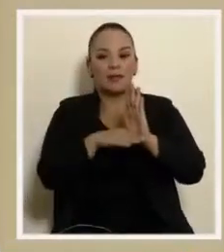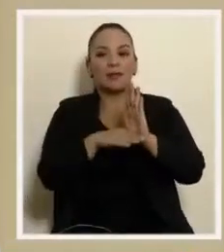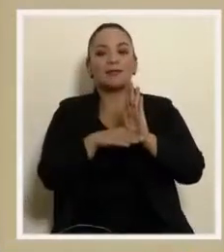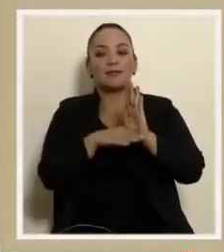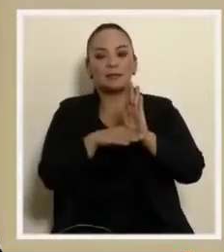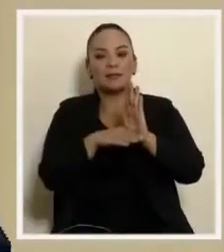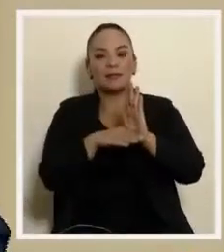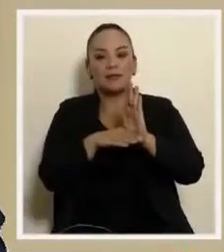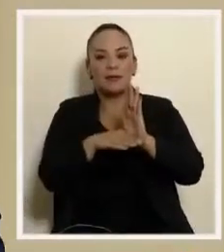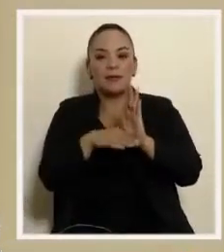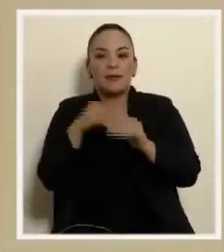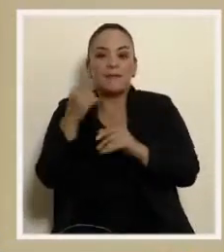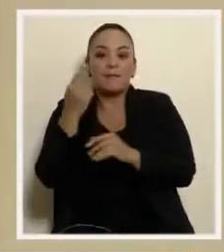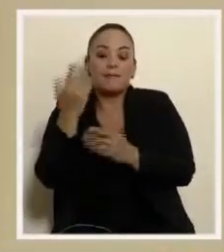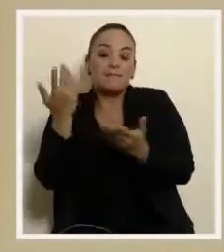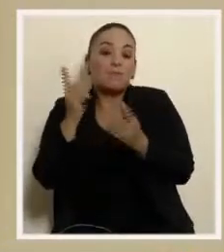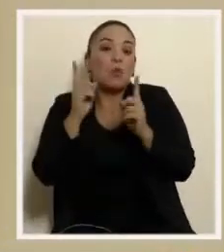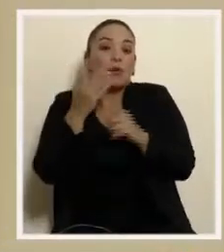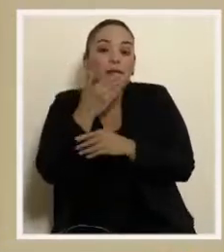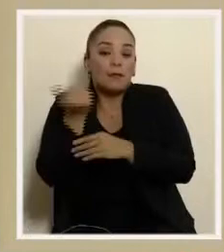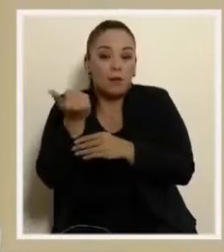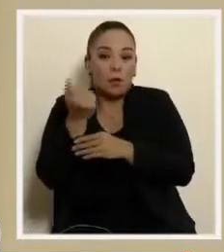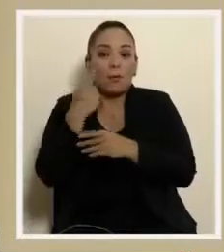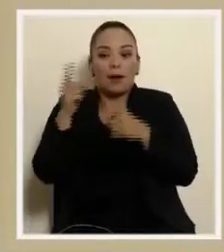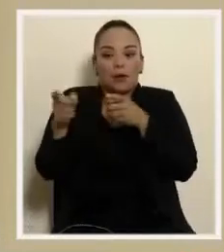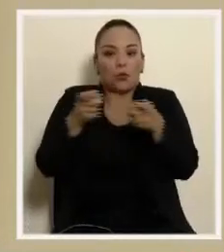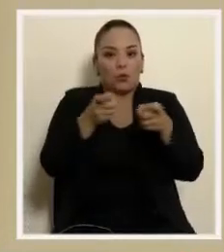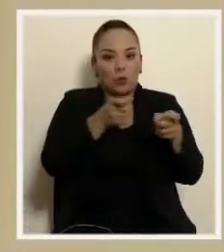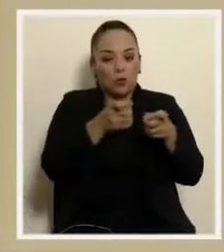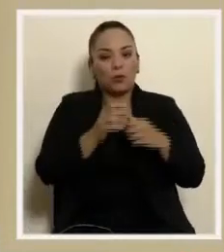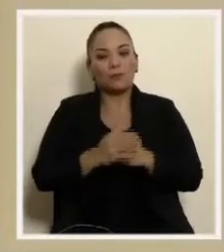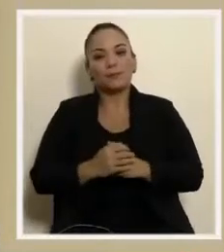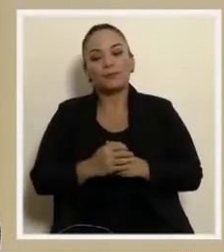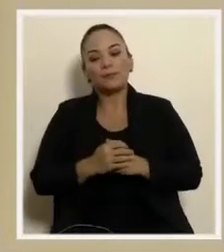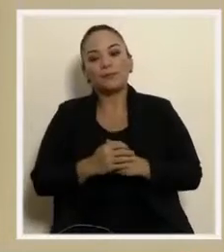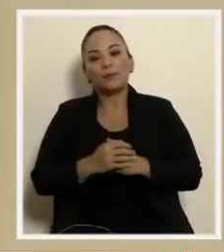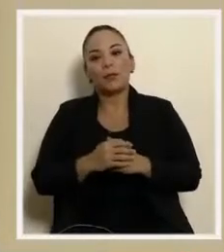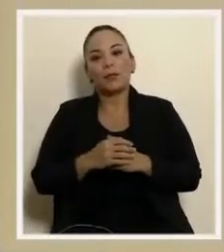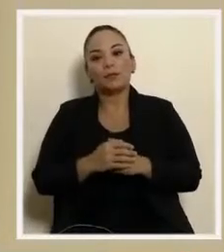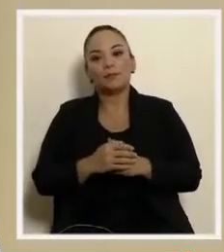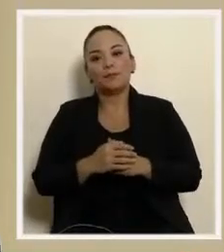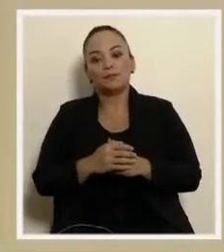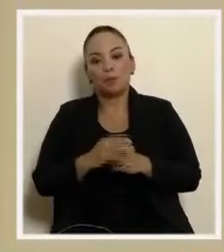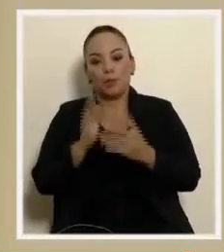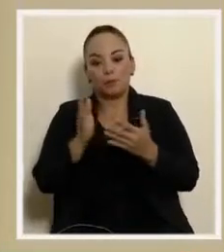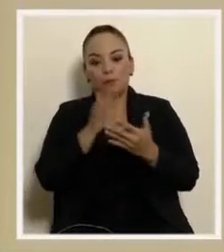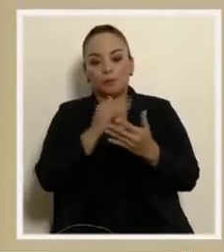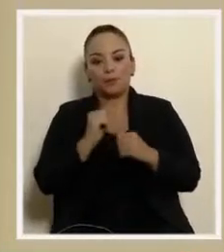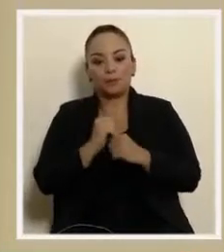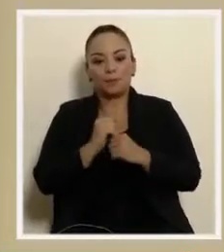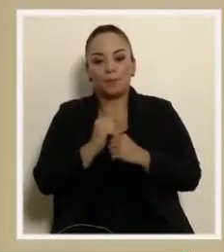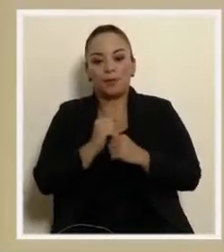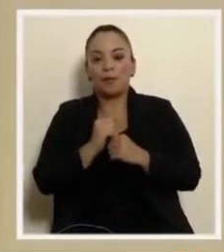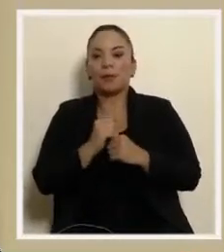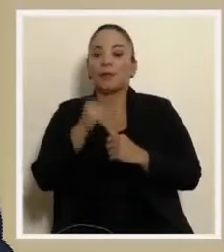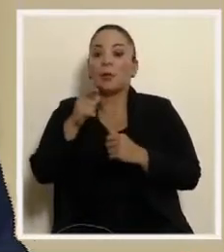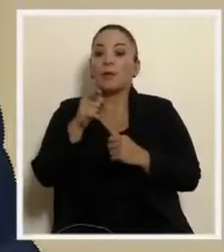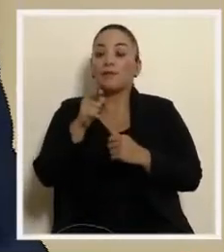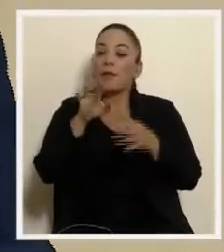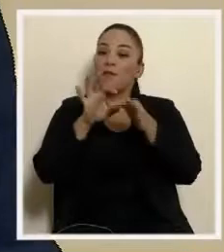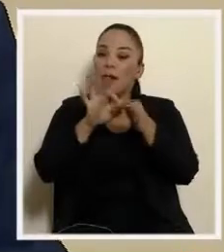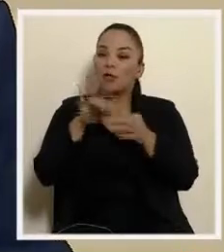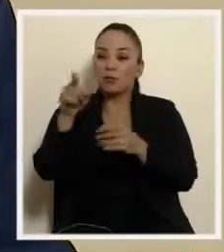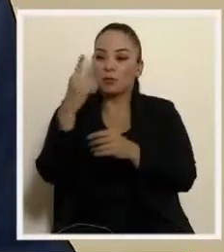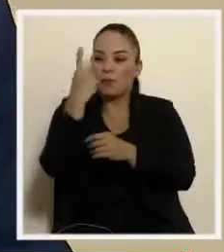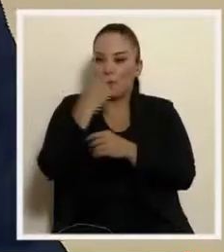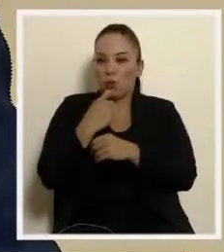de mejor control. En relación con la tercera dosis,